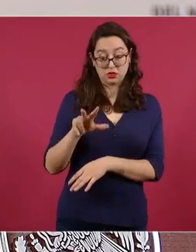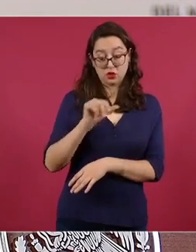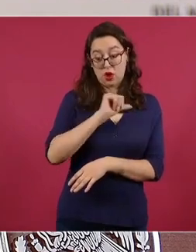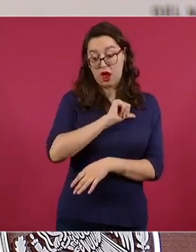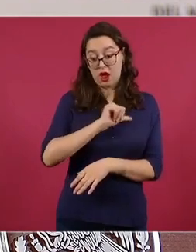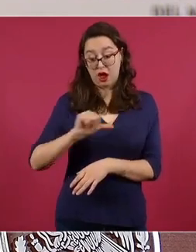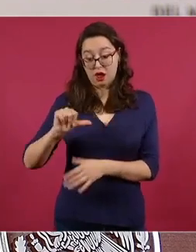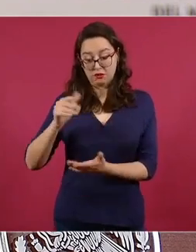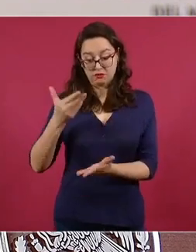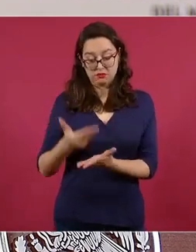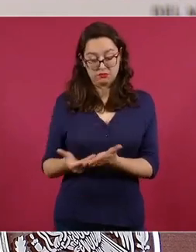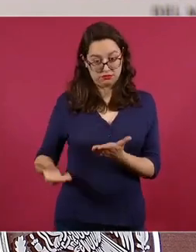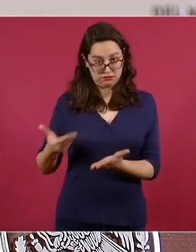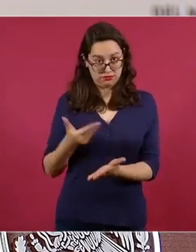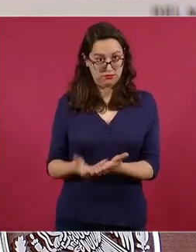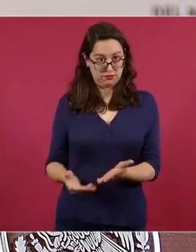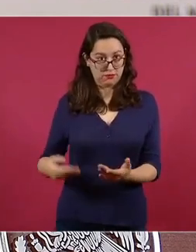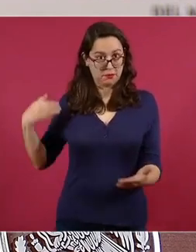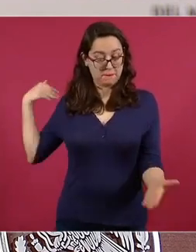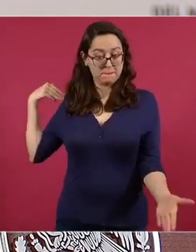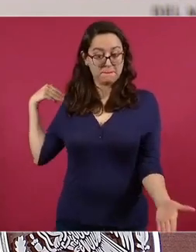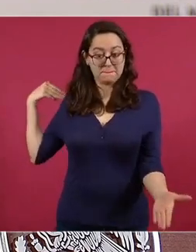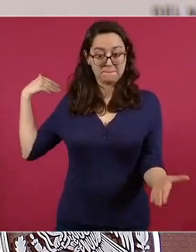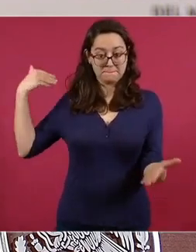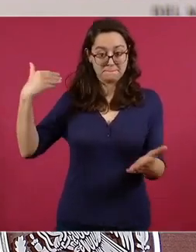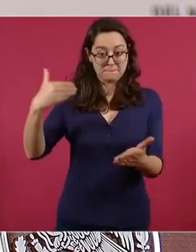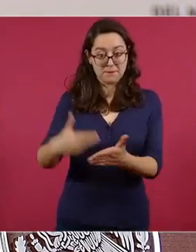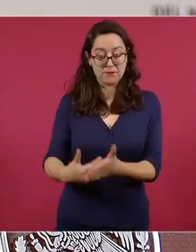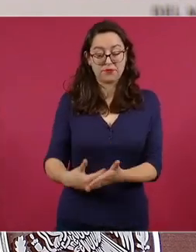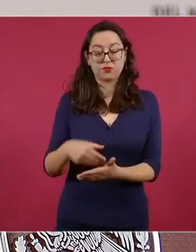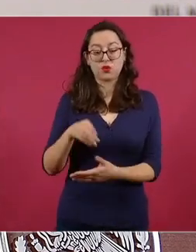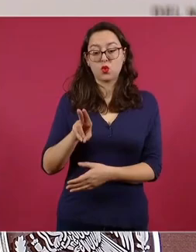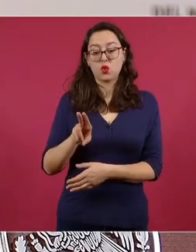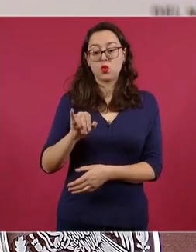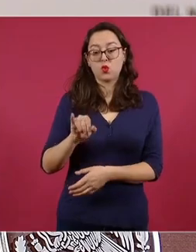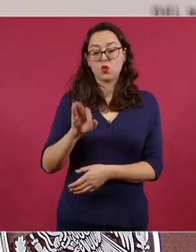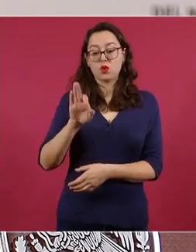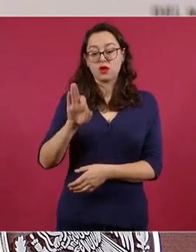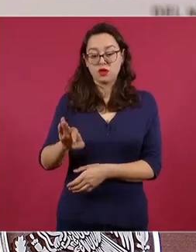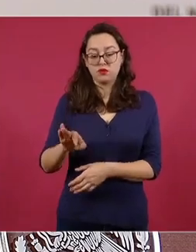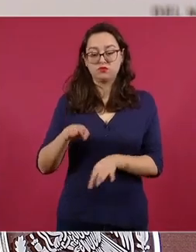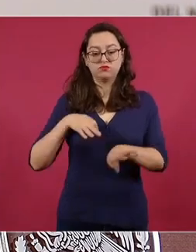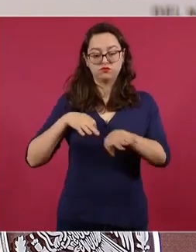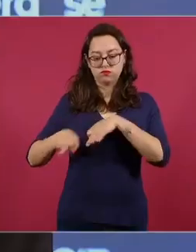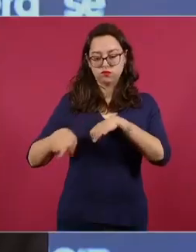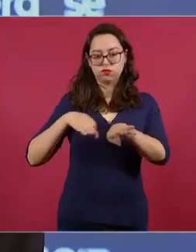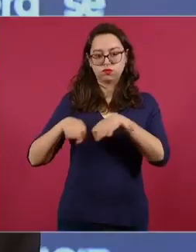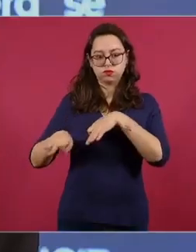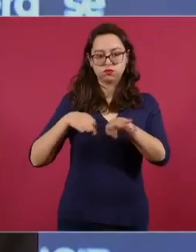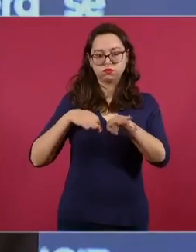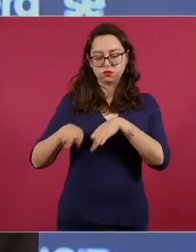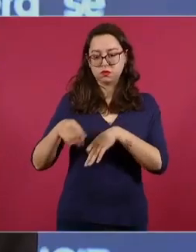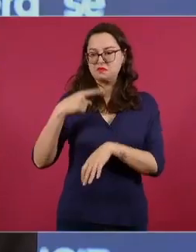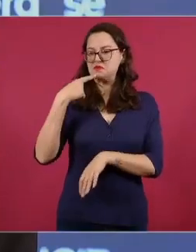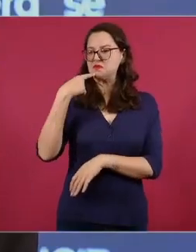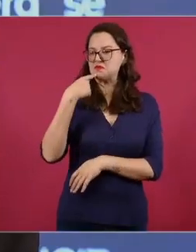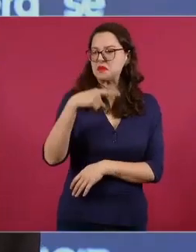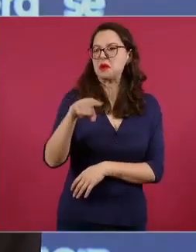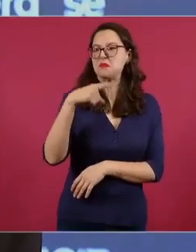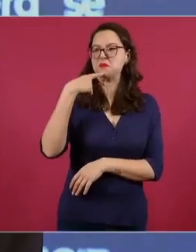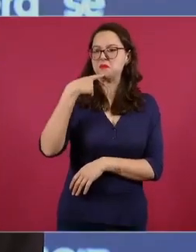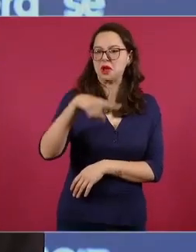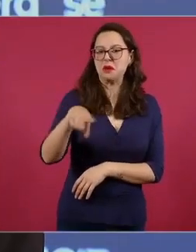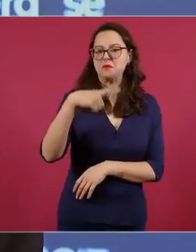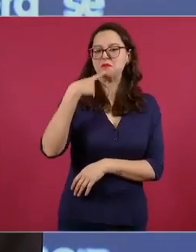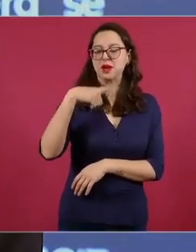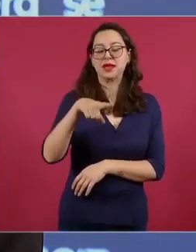la fecha, la Unidad de Inteligencia Financiera ha presentado 540 denuncias ante el Ministerio